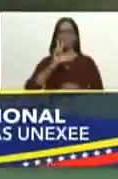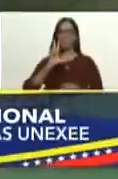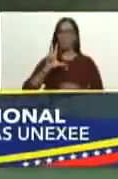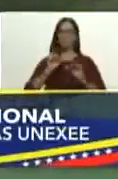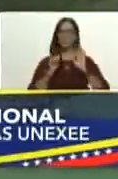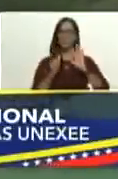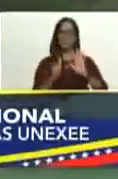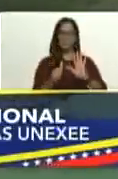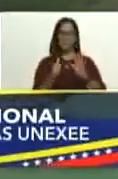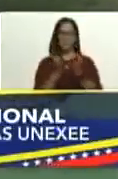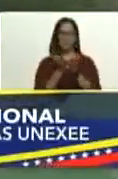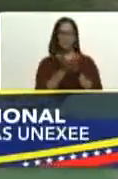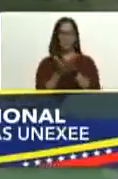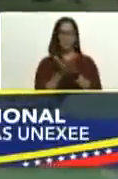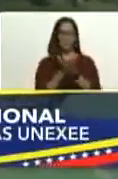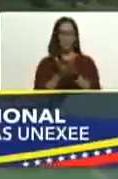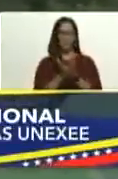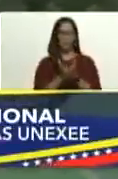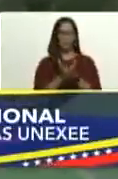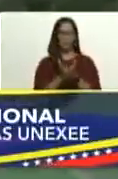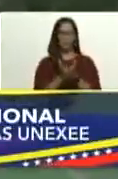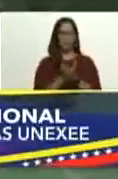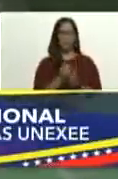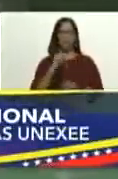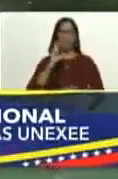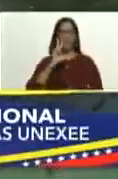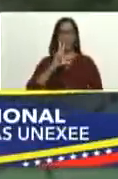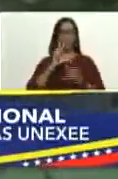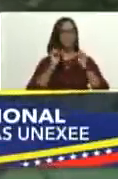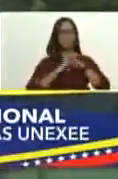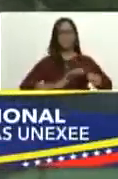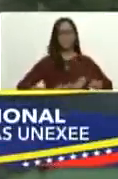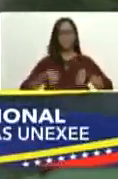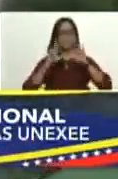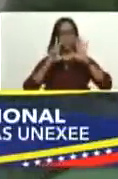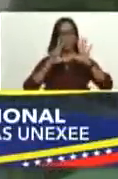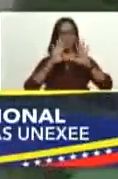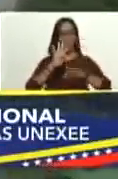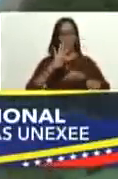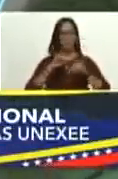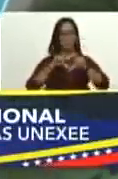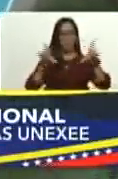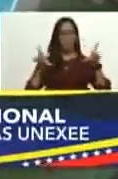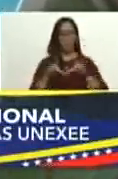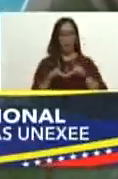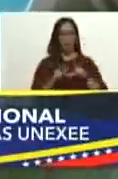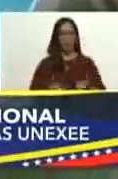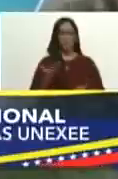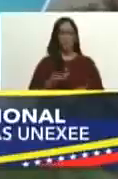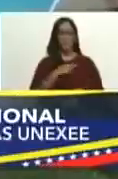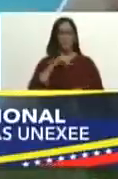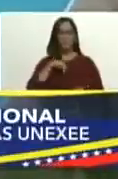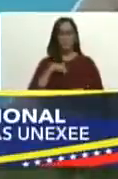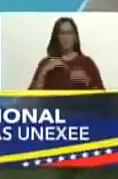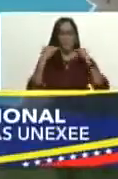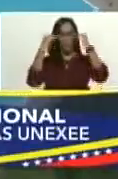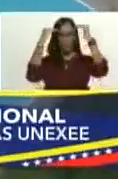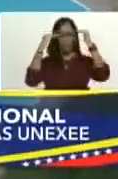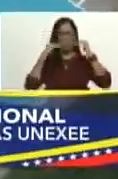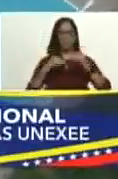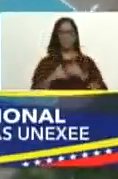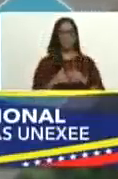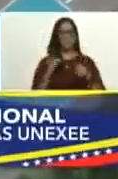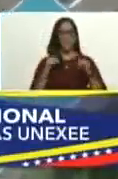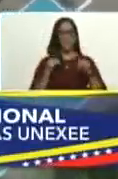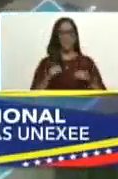336 estudiantes en 84 dormitorios. Importante para nosotros, mi comandante, que esto